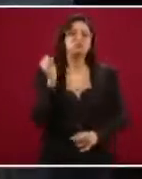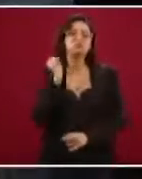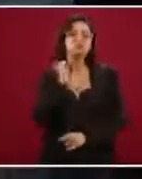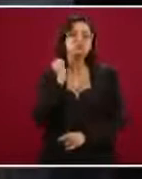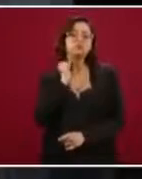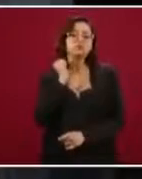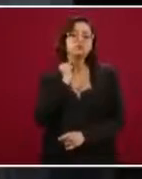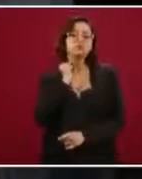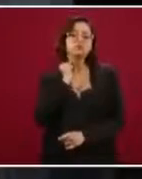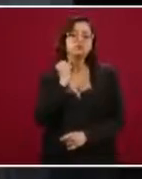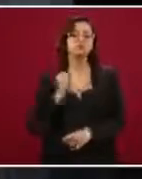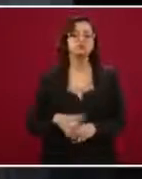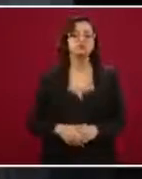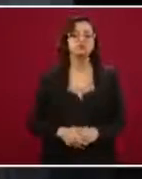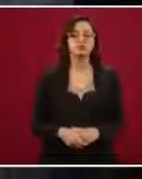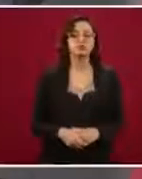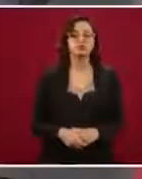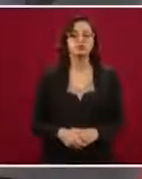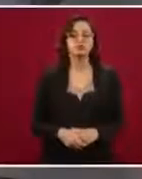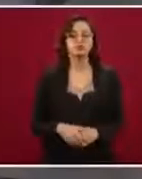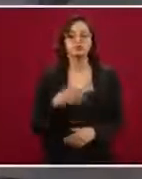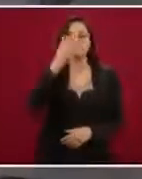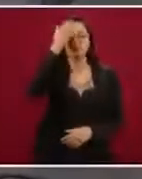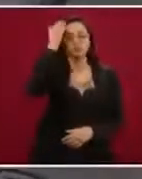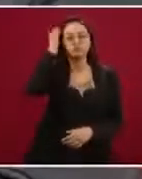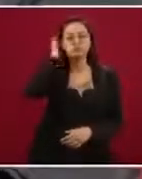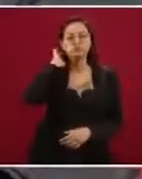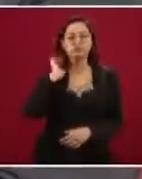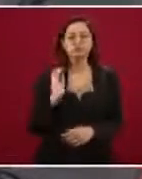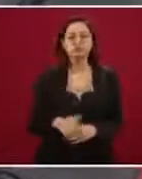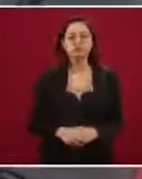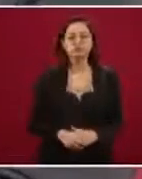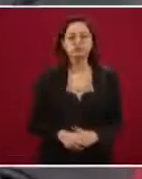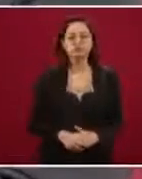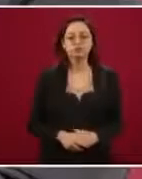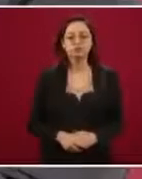Pero no solo era por una cuestión